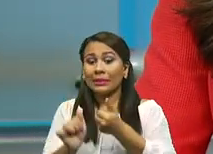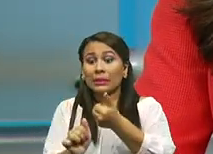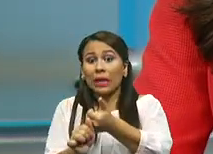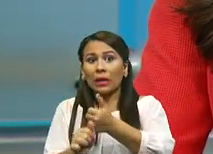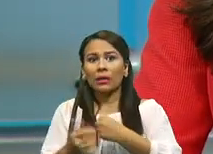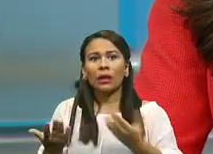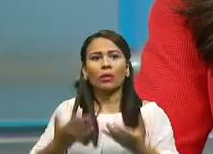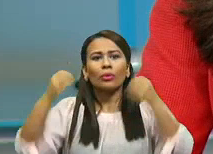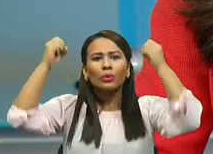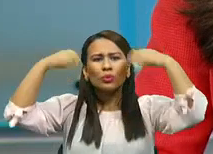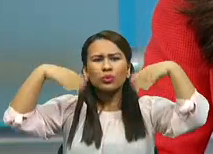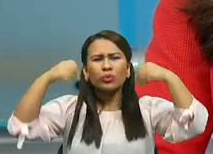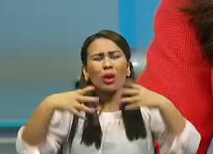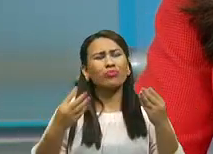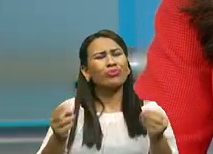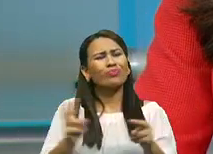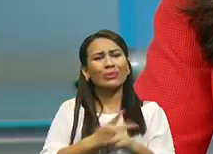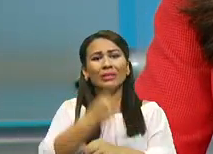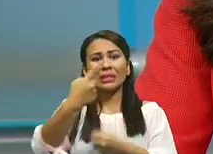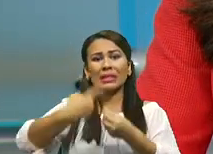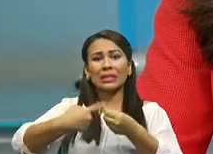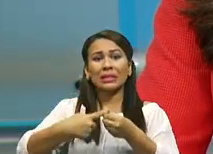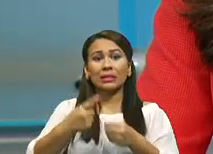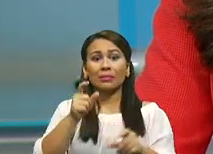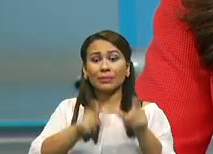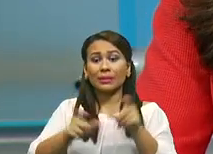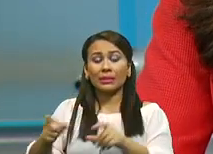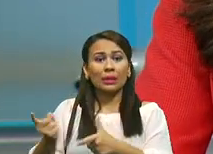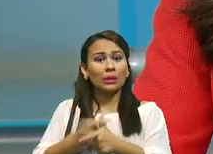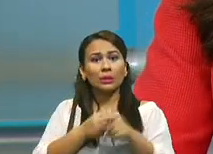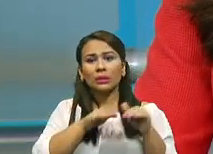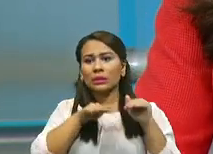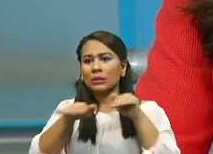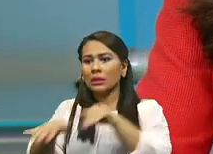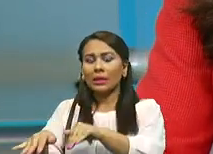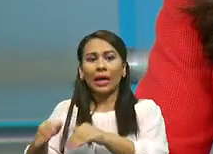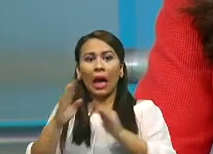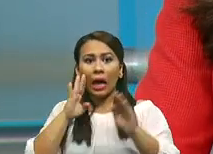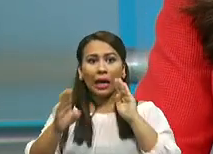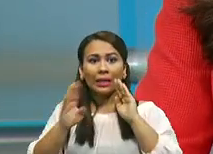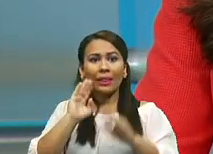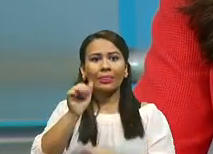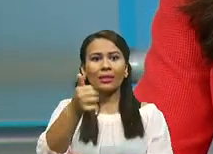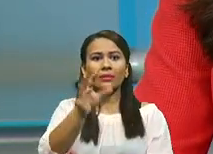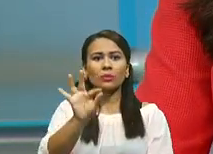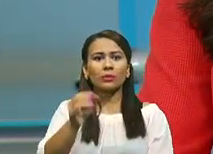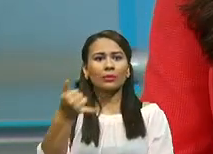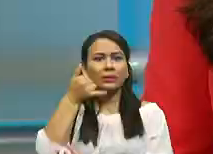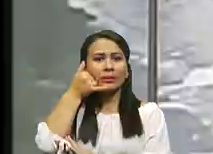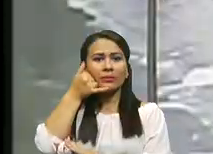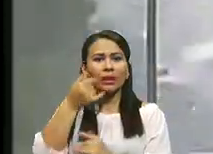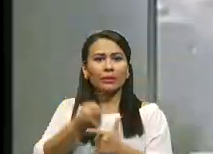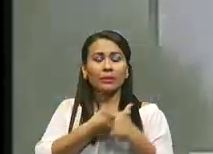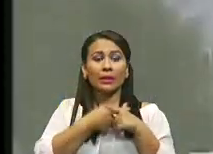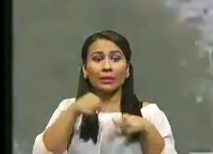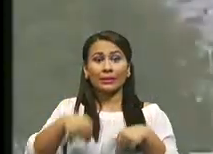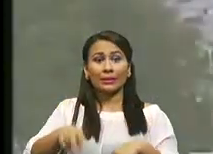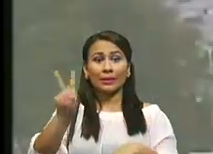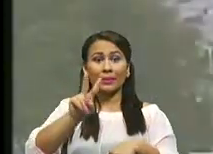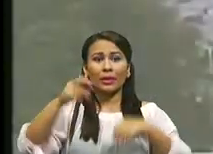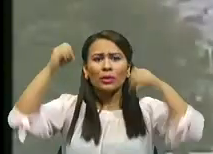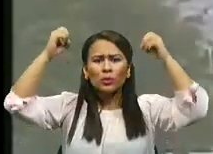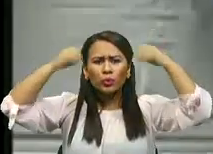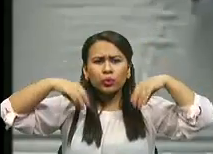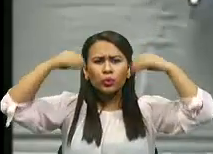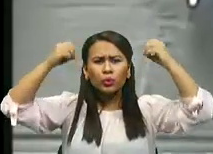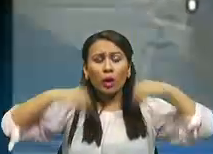Quito. Organismos de socorro atendieron alrededor de 19 llamadas de emergencia. Este viernes las fuertes lluvias